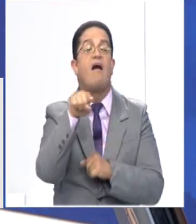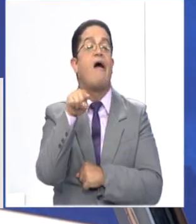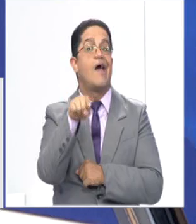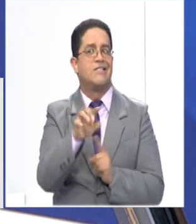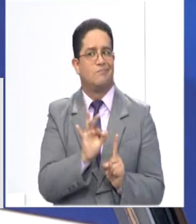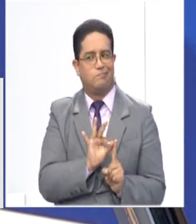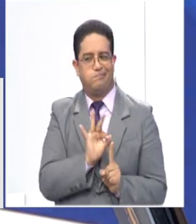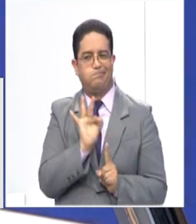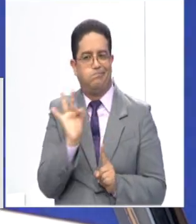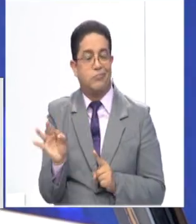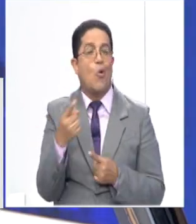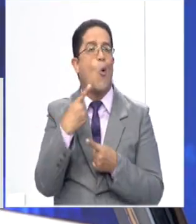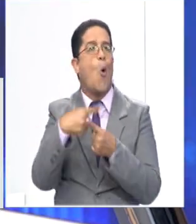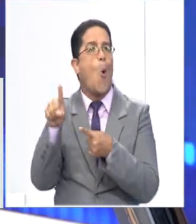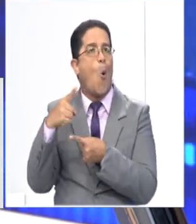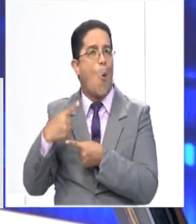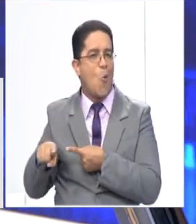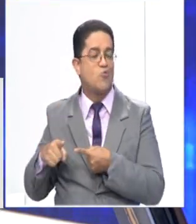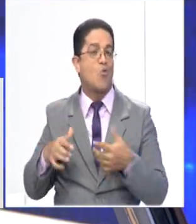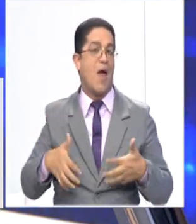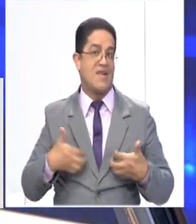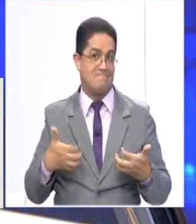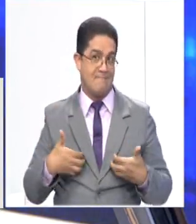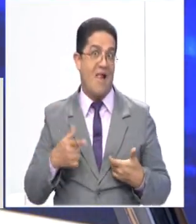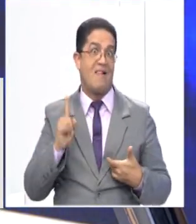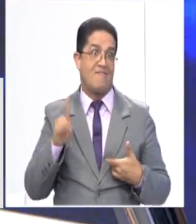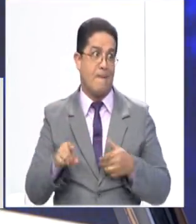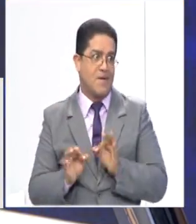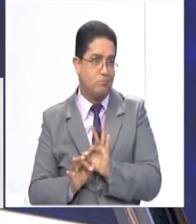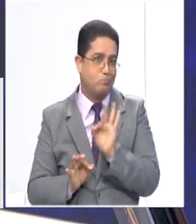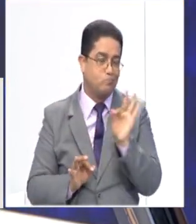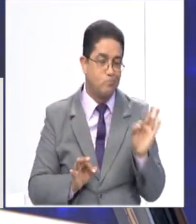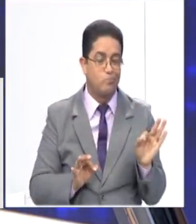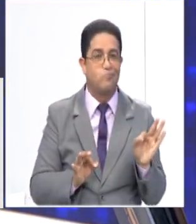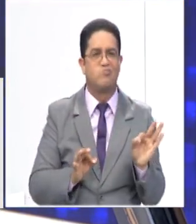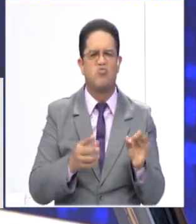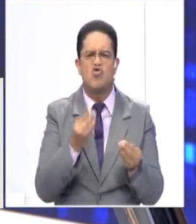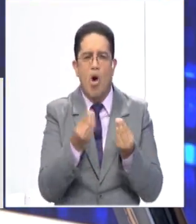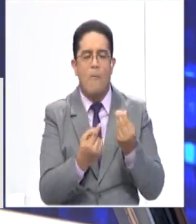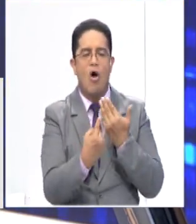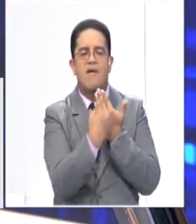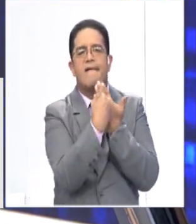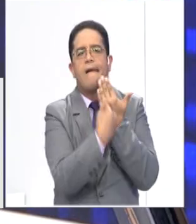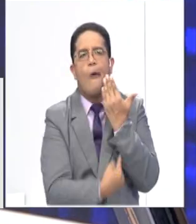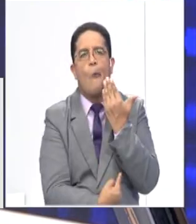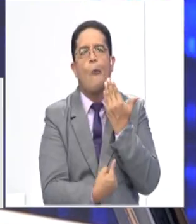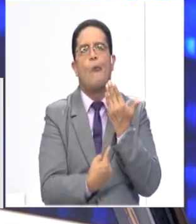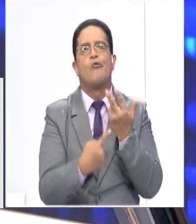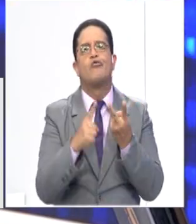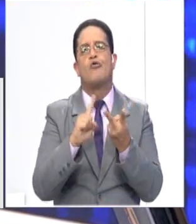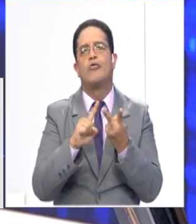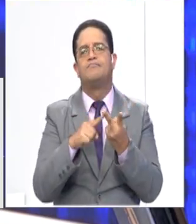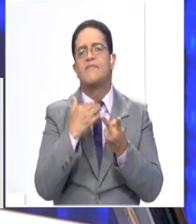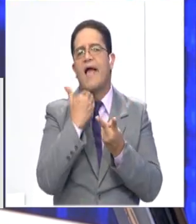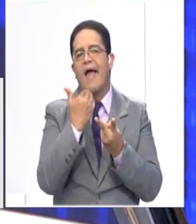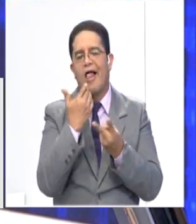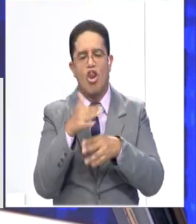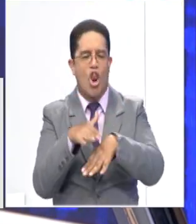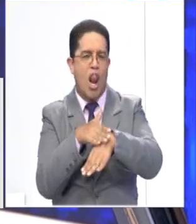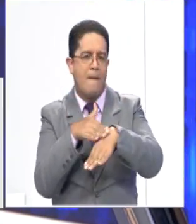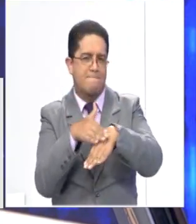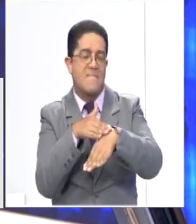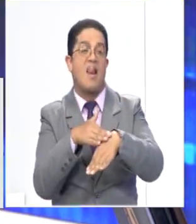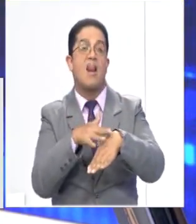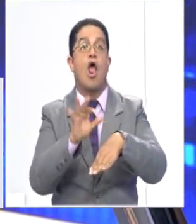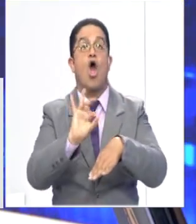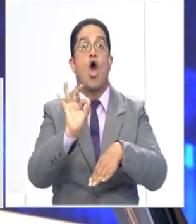a otros animales, inclusive pasó al humano a través del rasguño, a través de las lesiones que producen en la piel o a través